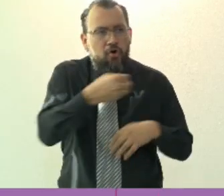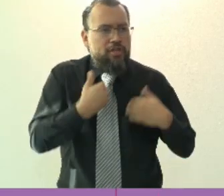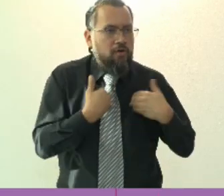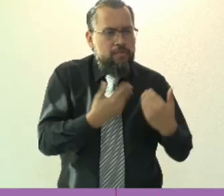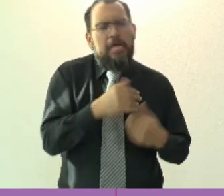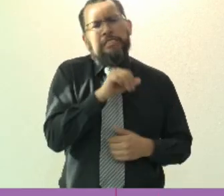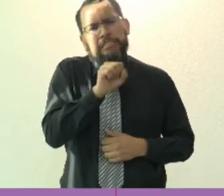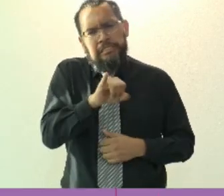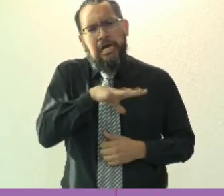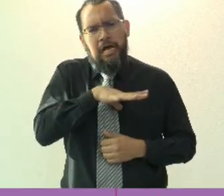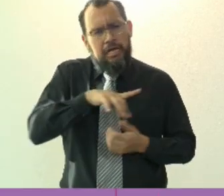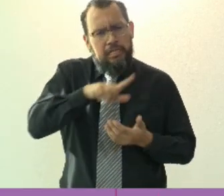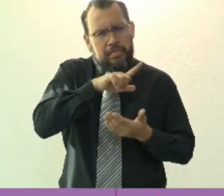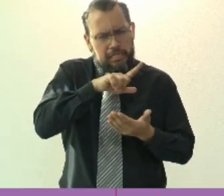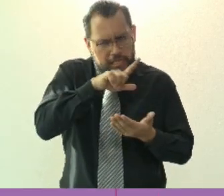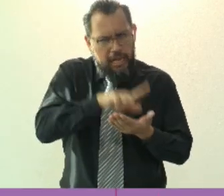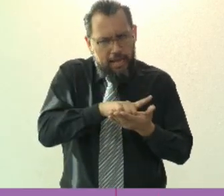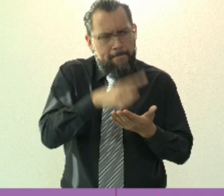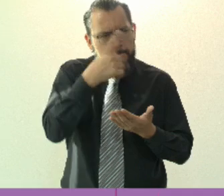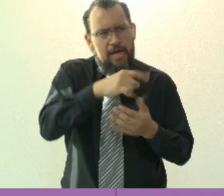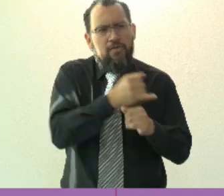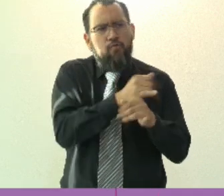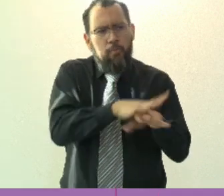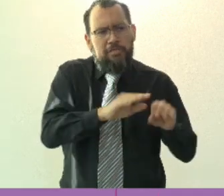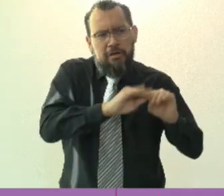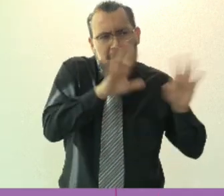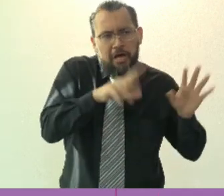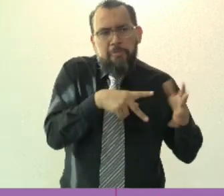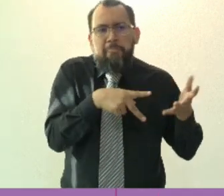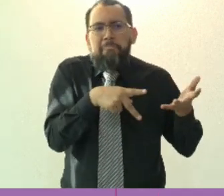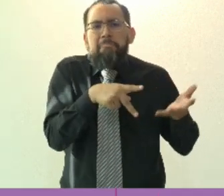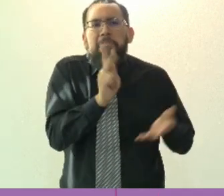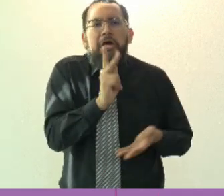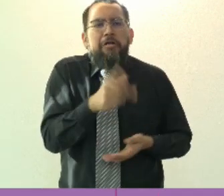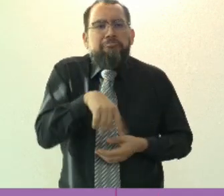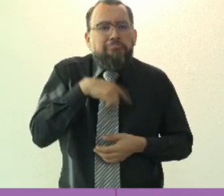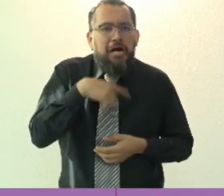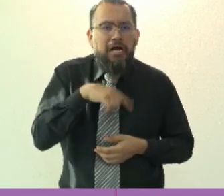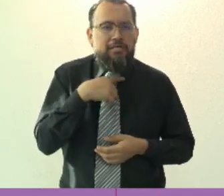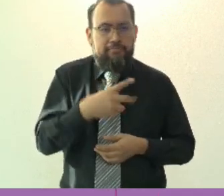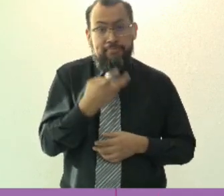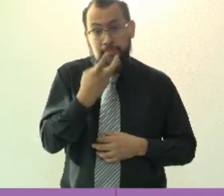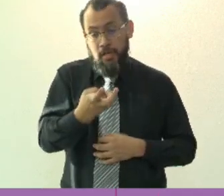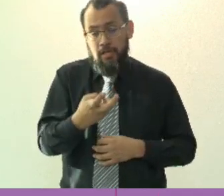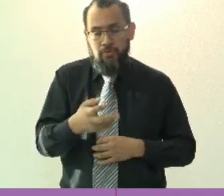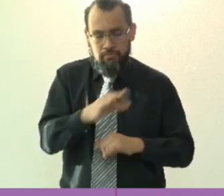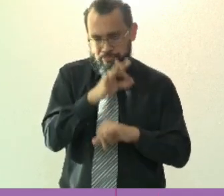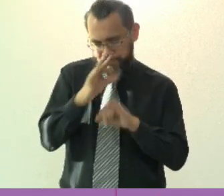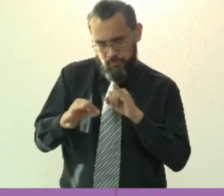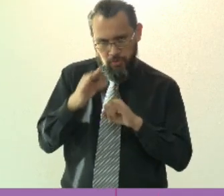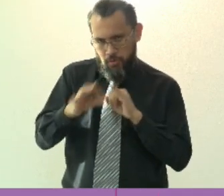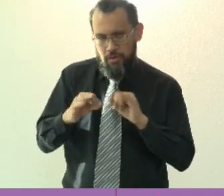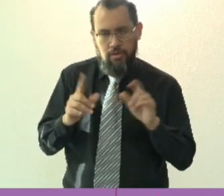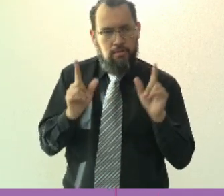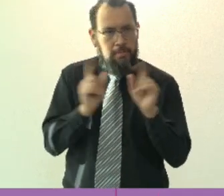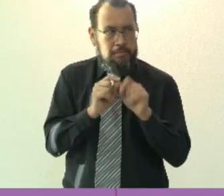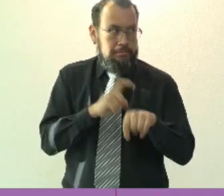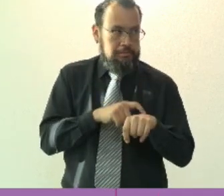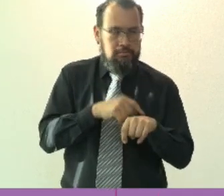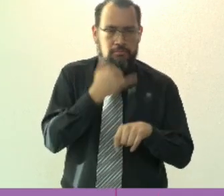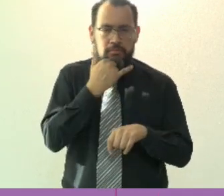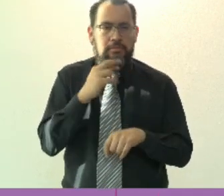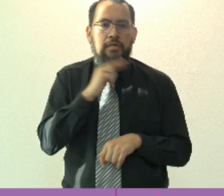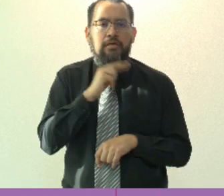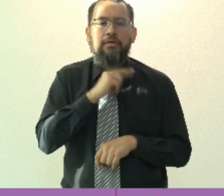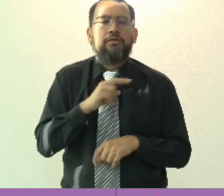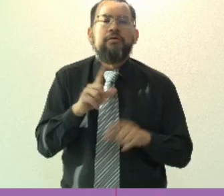de transparencia. Entonces, se dan cuenta la enorme gravedad. Y una última, espero no violar tanto el tiempo, una